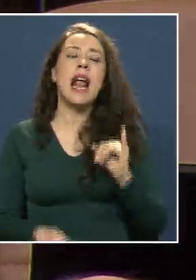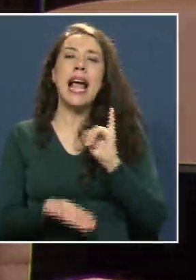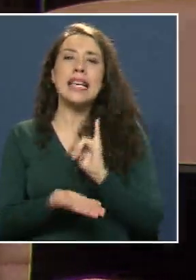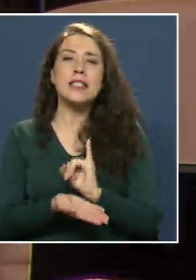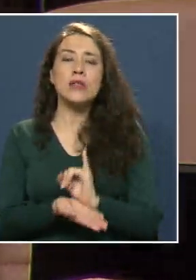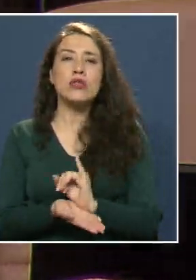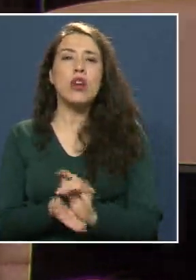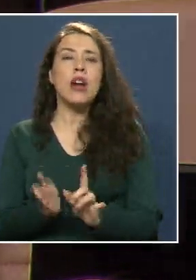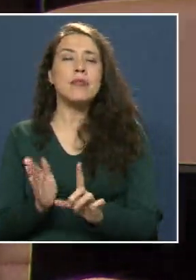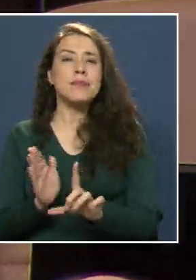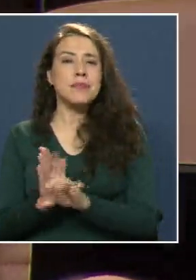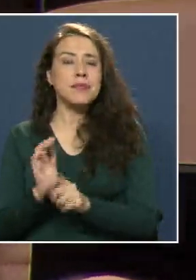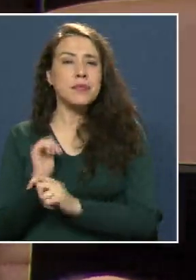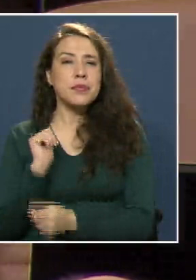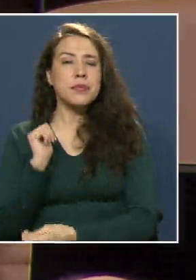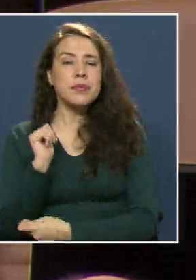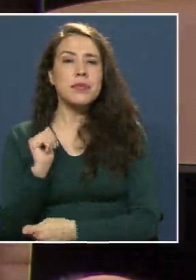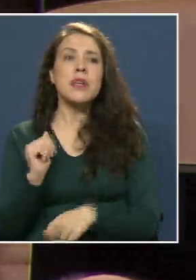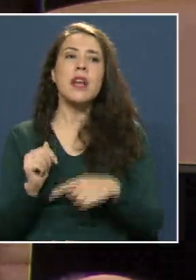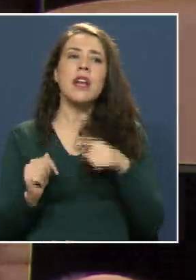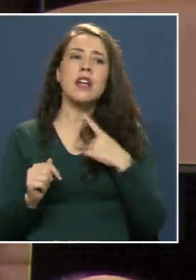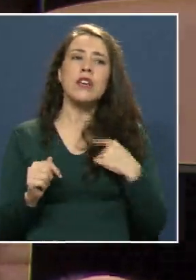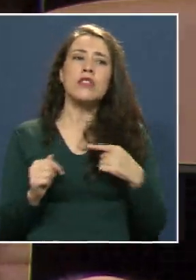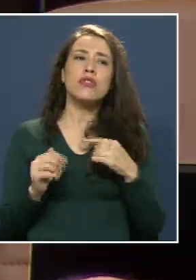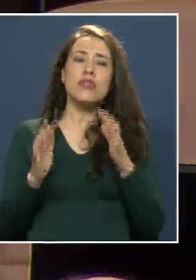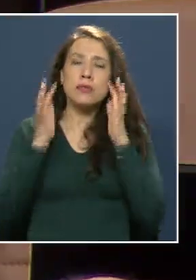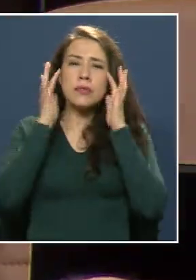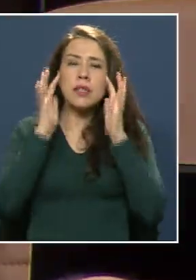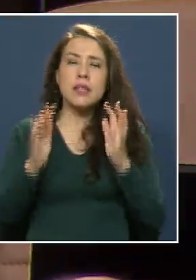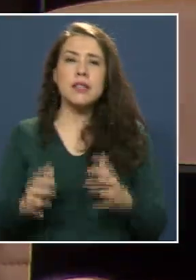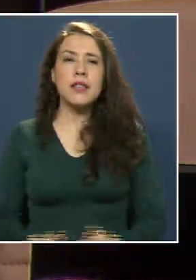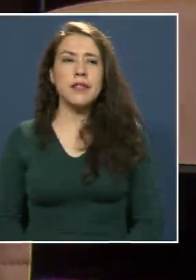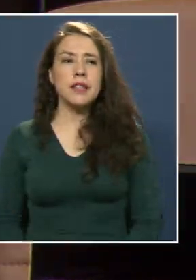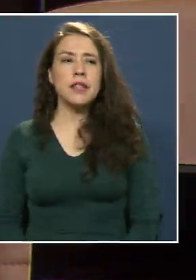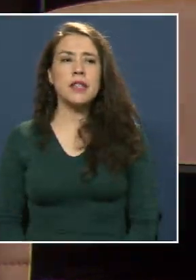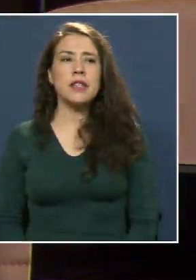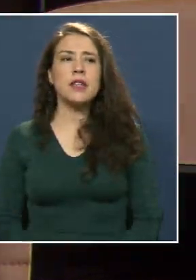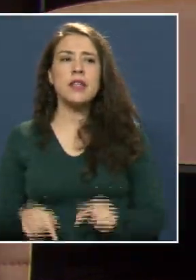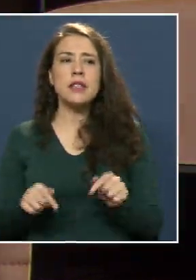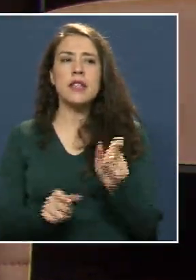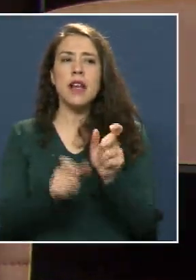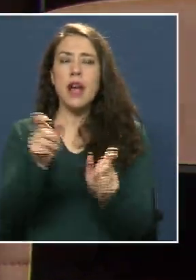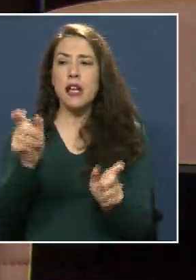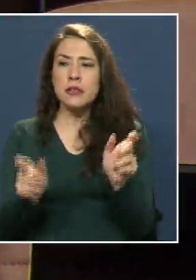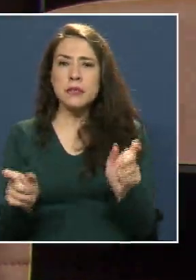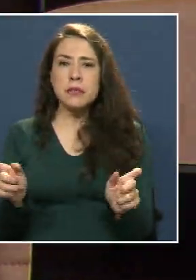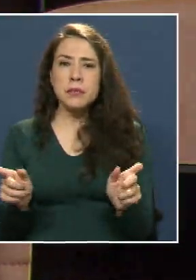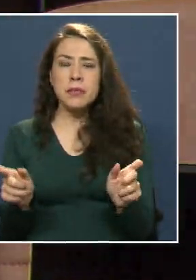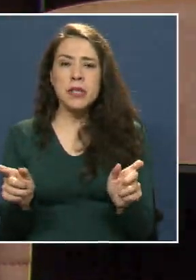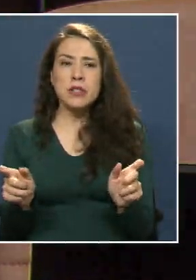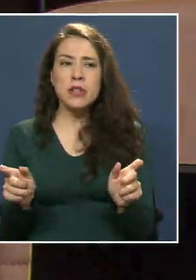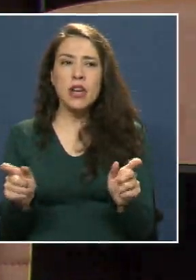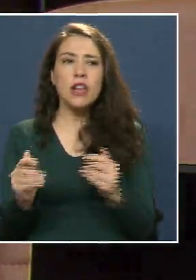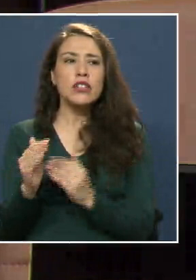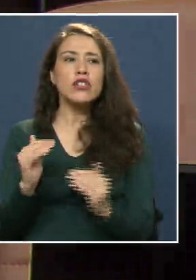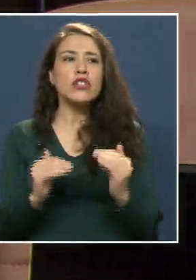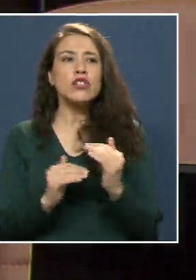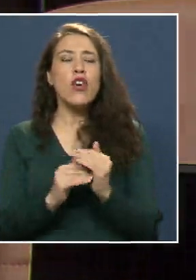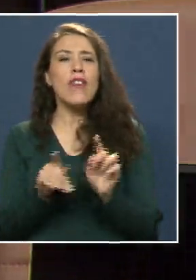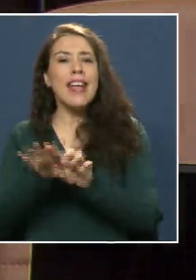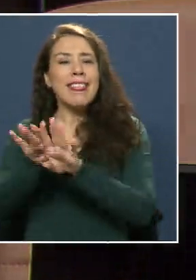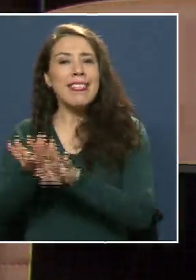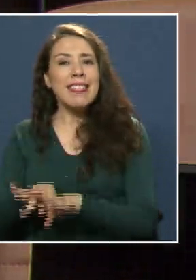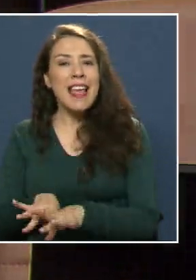instituciones jurídicas y nos hacen poner en el centro de estas a las personas, por sobre el